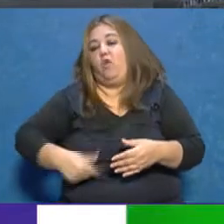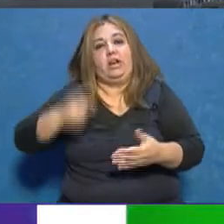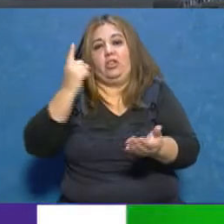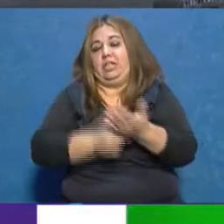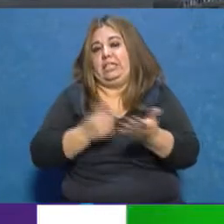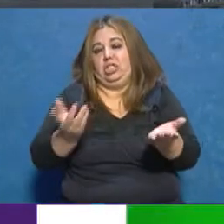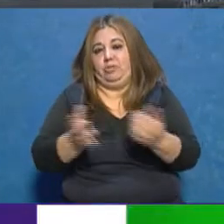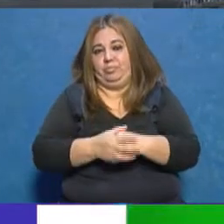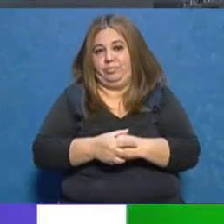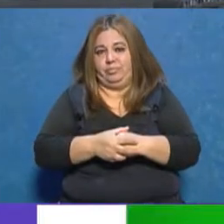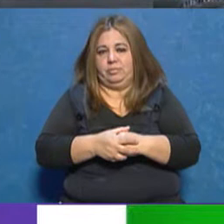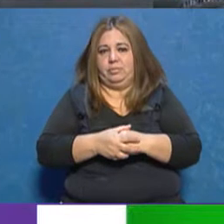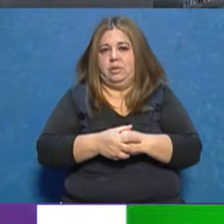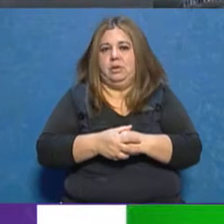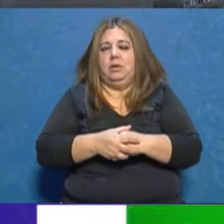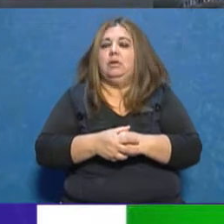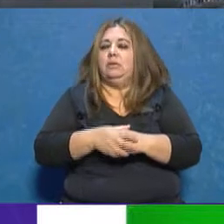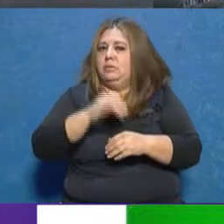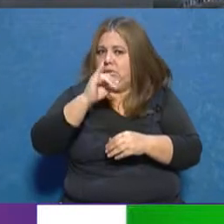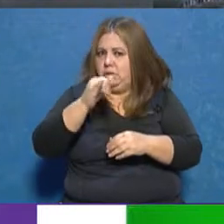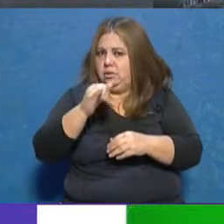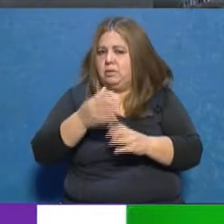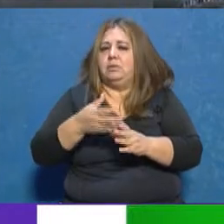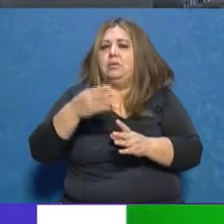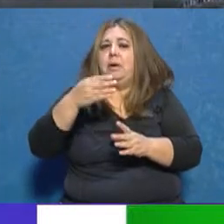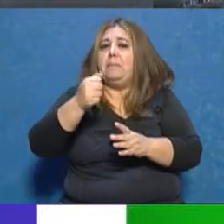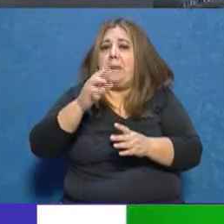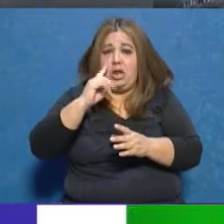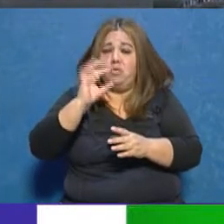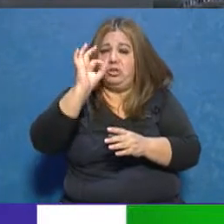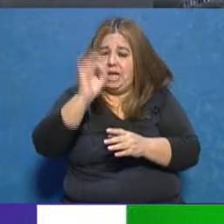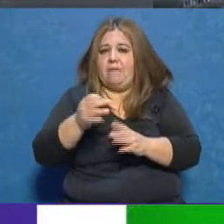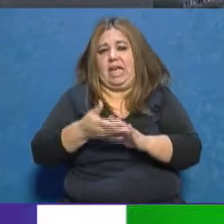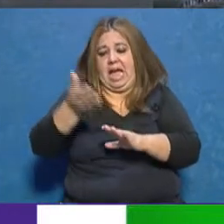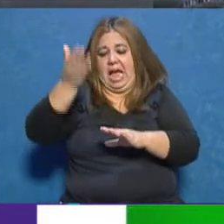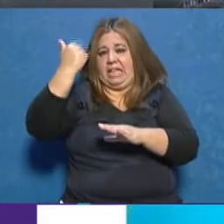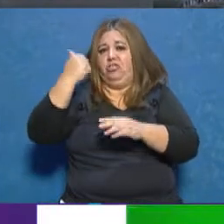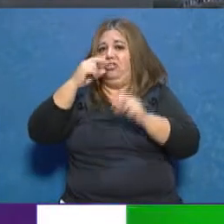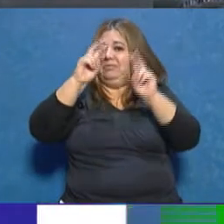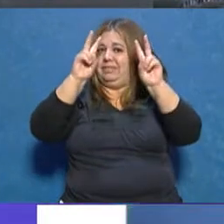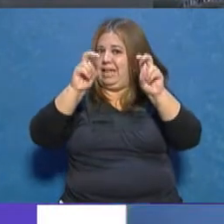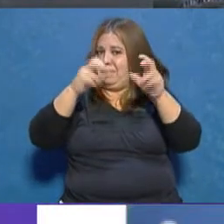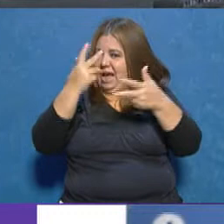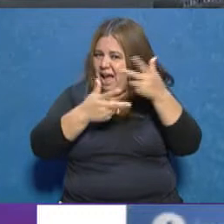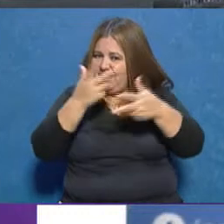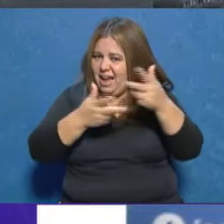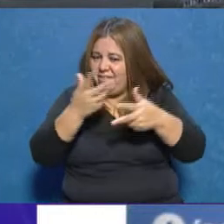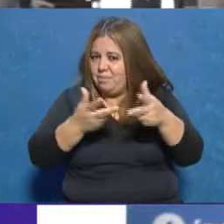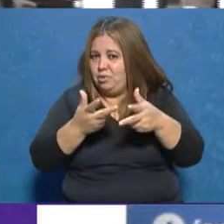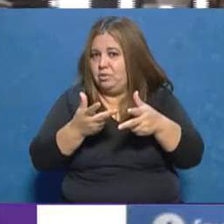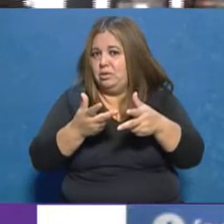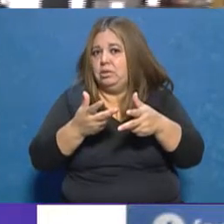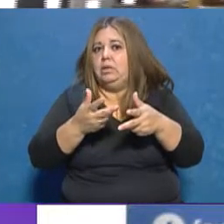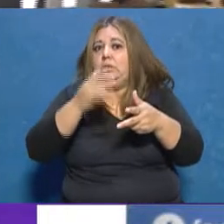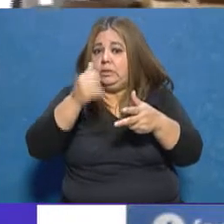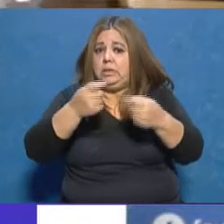Y hay un detalle que no es menor, Mario. Nosotros lo veníamos diciendo en otros temas. Recordá que el regreso de la